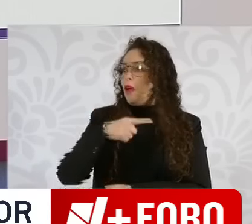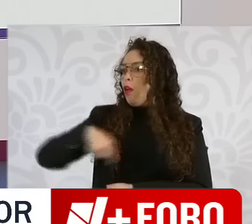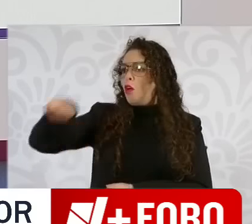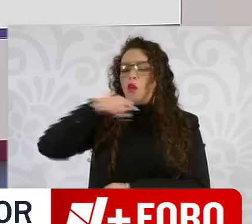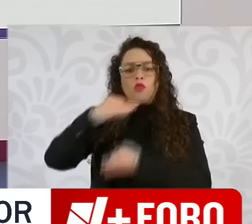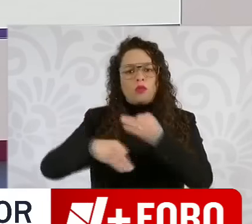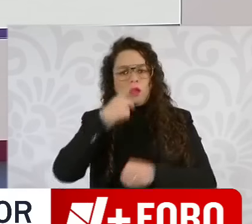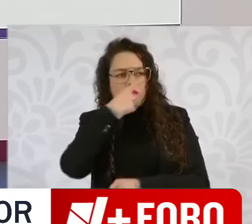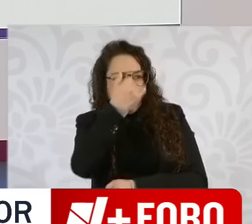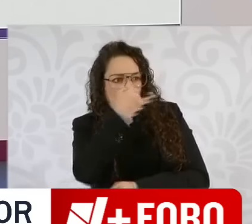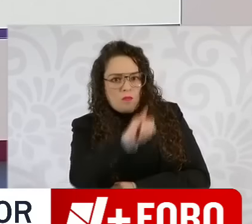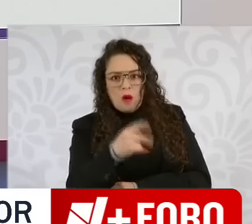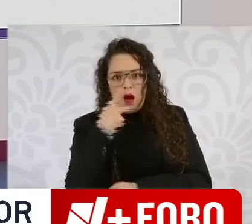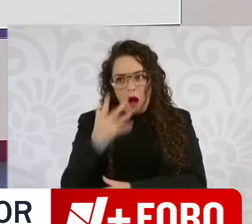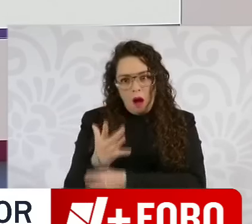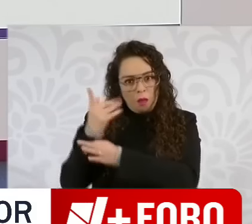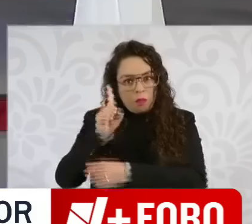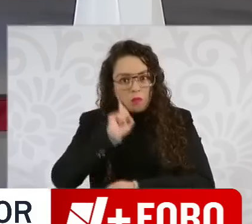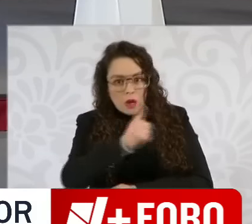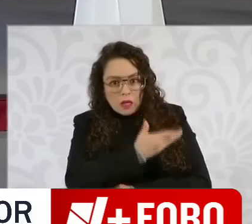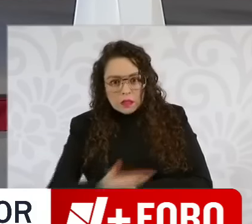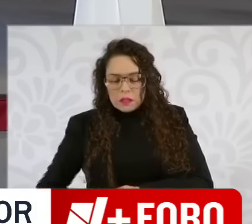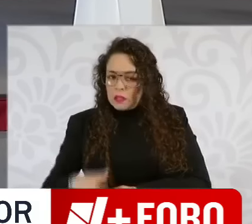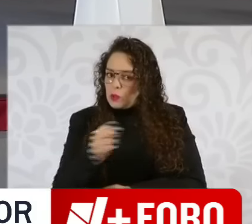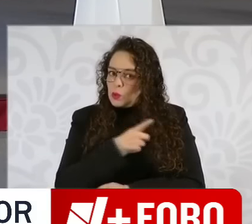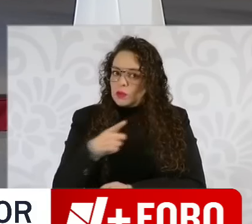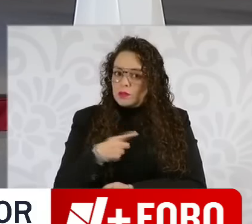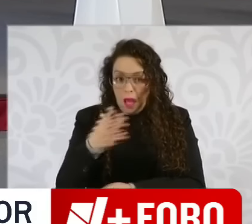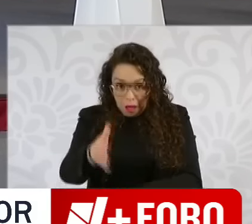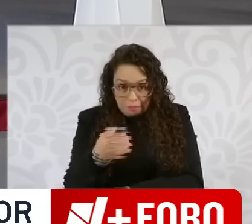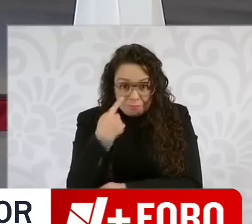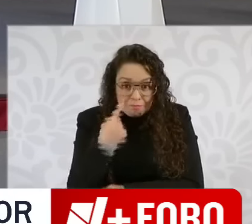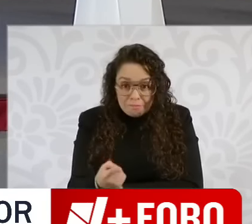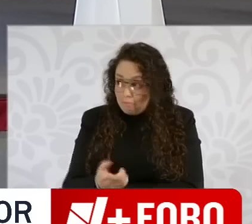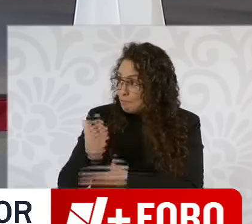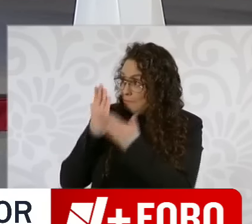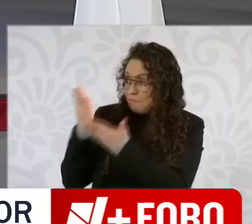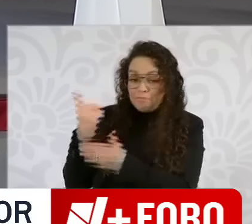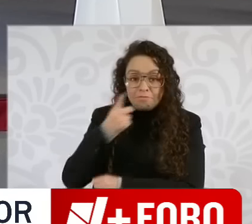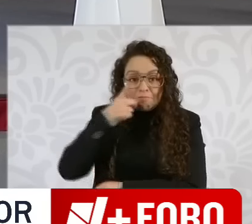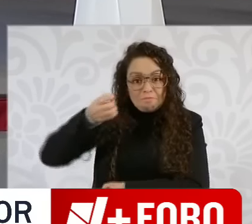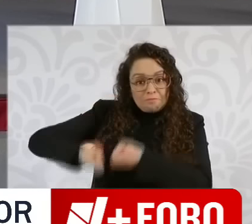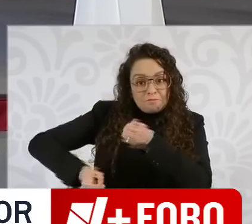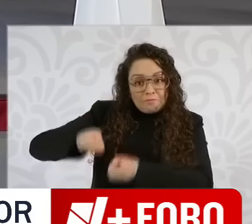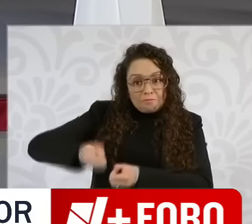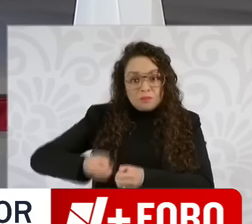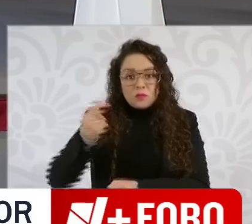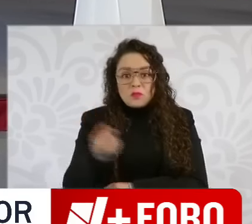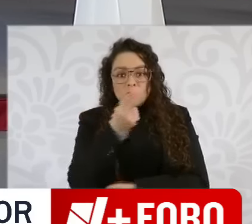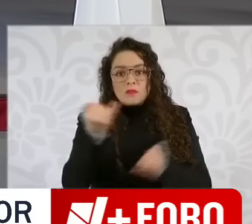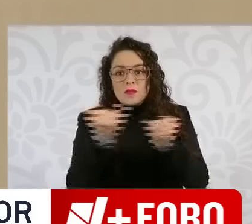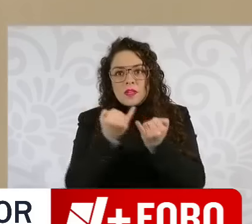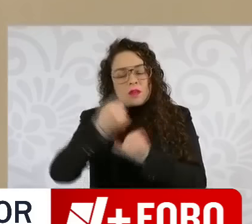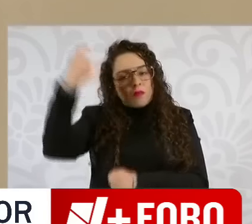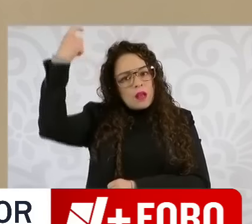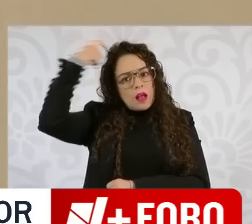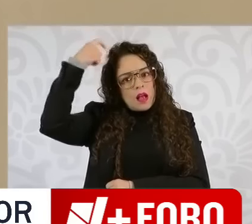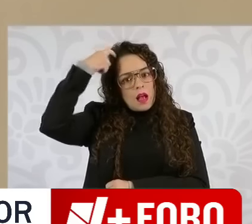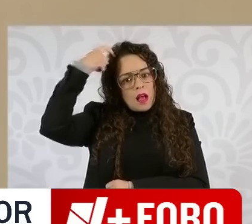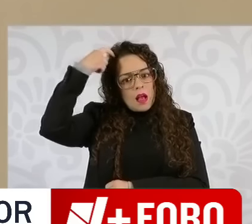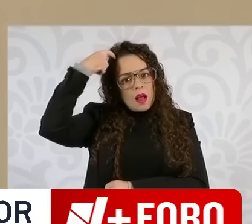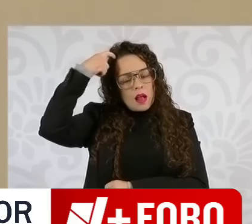acusó que un par de colaboradores del Poder Judicial actual trabajó con Genaro García Luna cuando era secretario de Seguridad. Y bueno, pues al